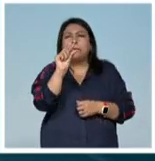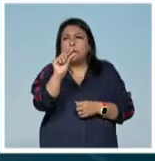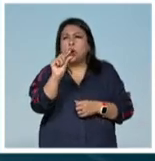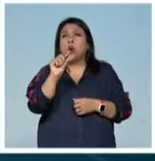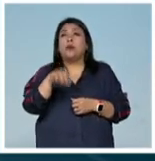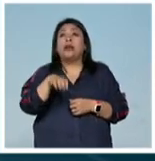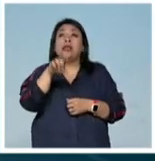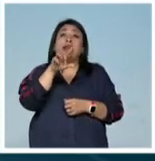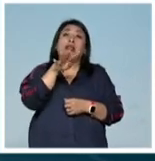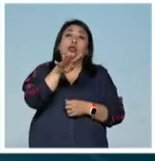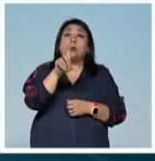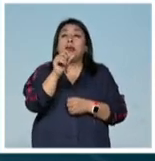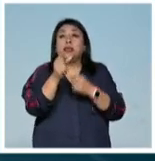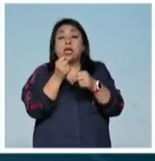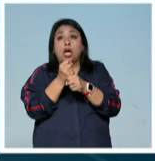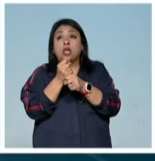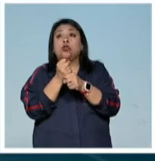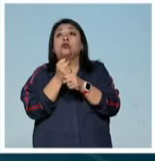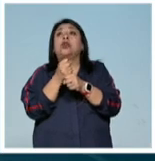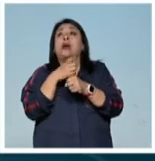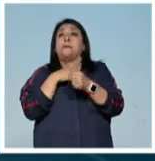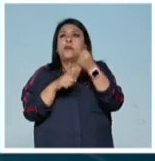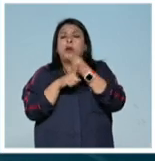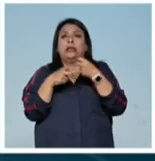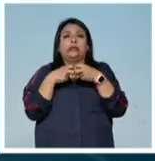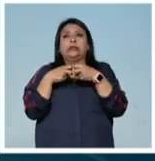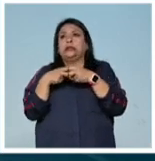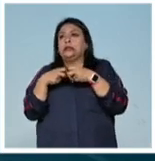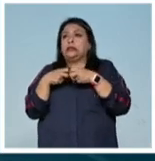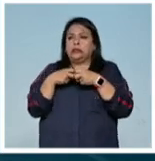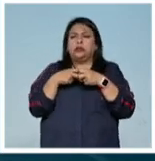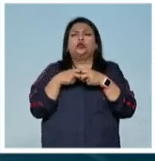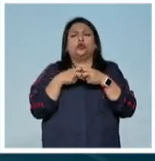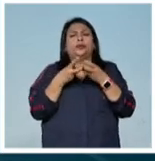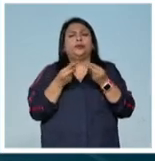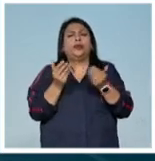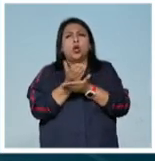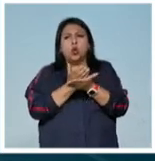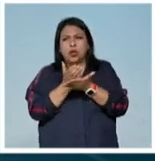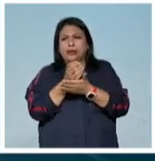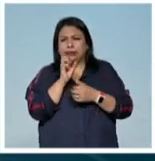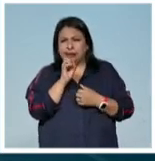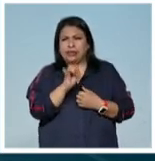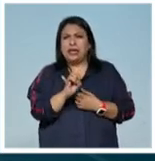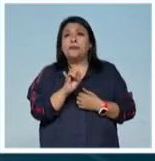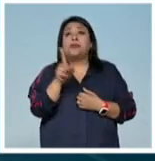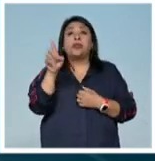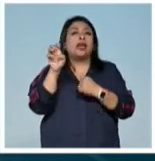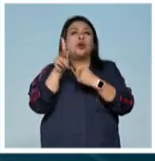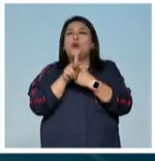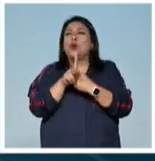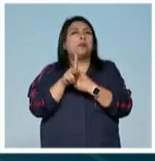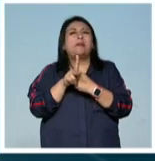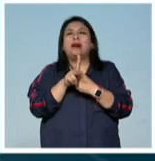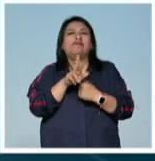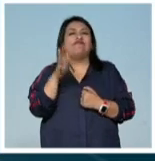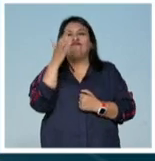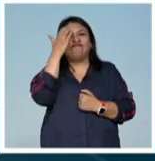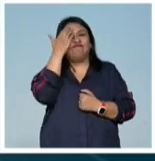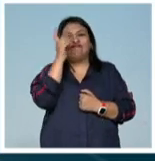a los 19, 20 años su primer crisis nerviosa, se recuperó. En Europa no se le